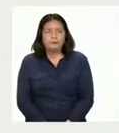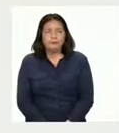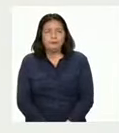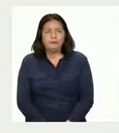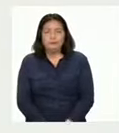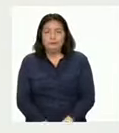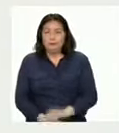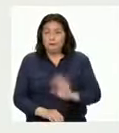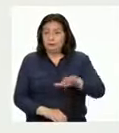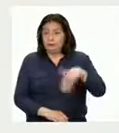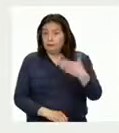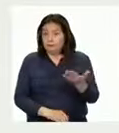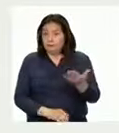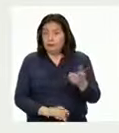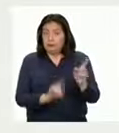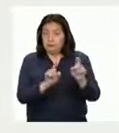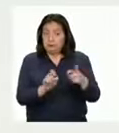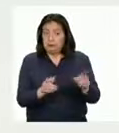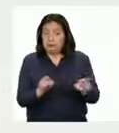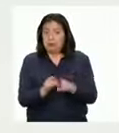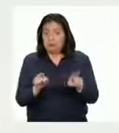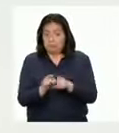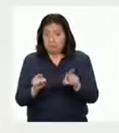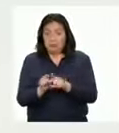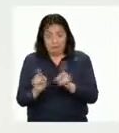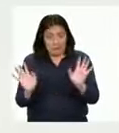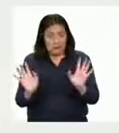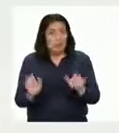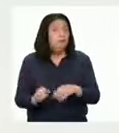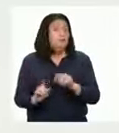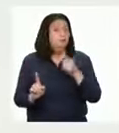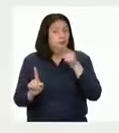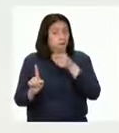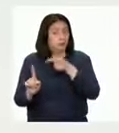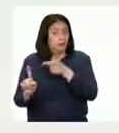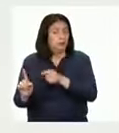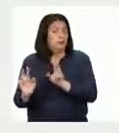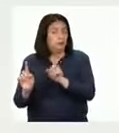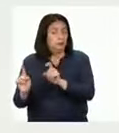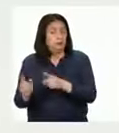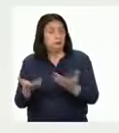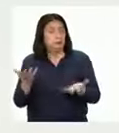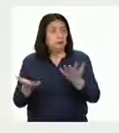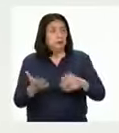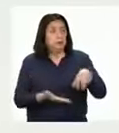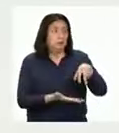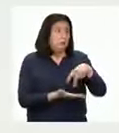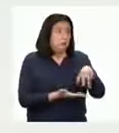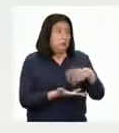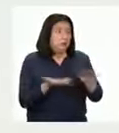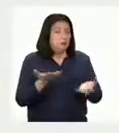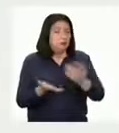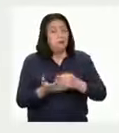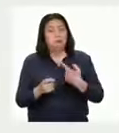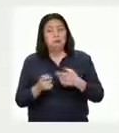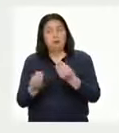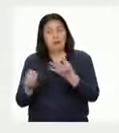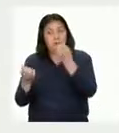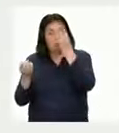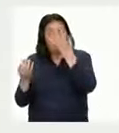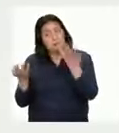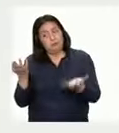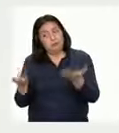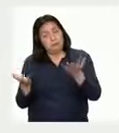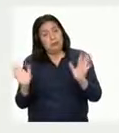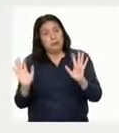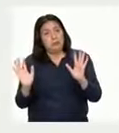Y en la siguiente pregunta también deberíamos hacer preguntas específicas, porque si hablamos de una danza puede haber muchos datos,